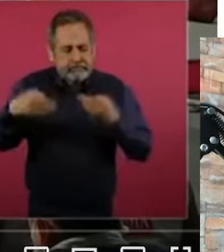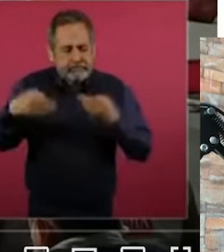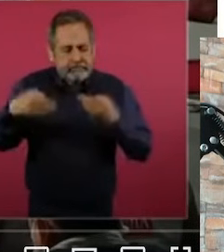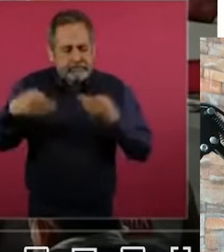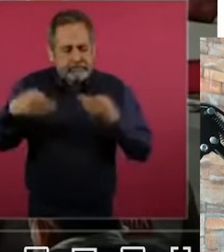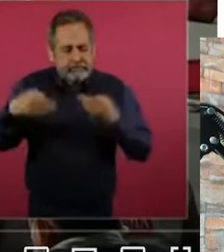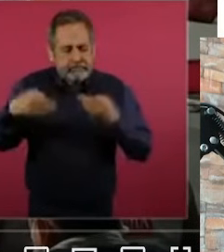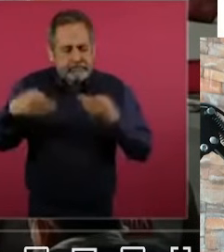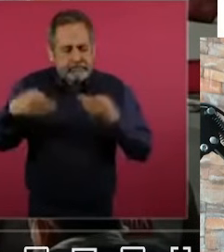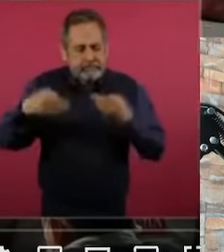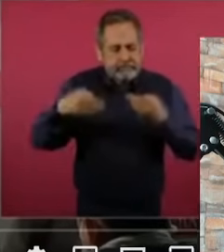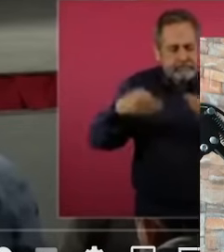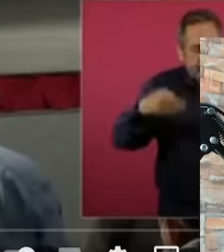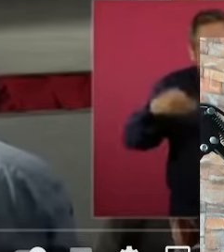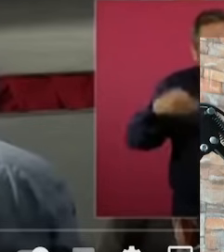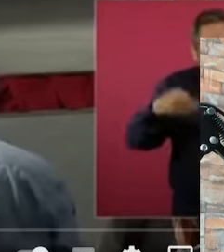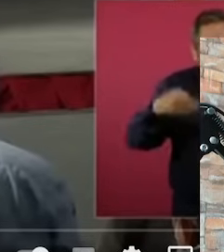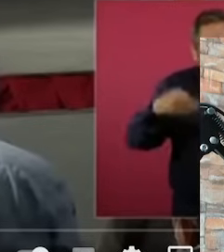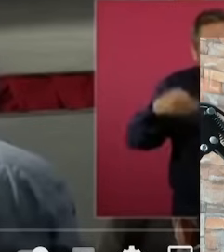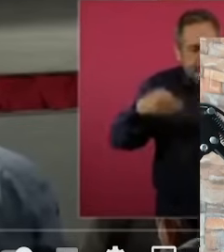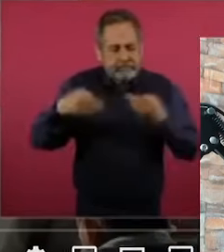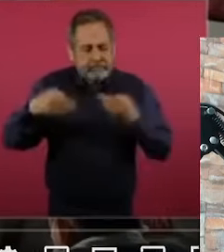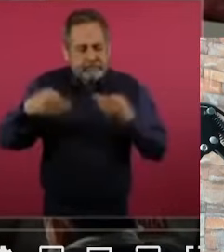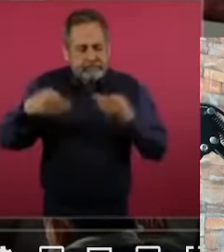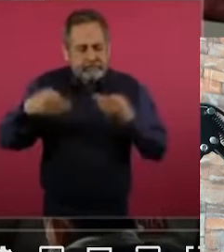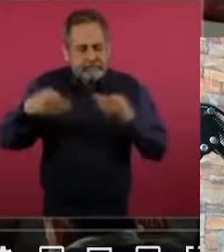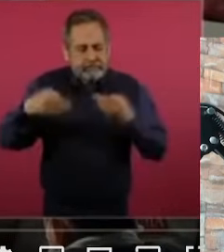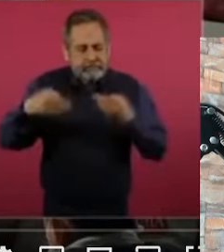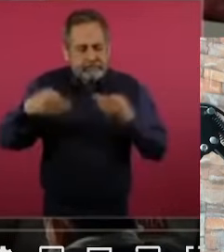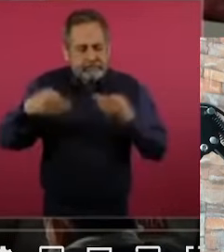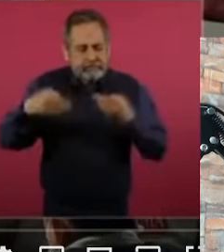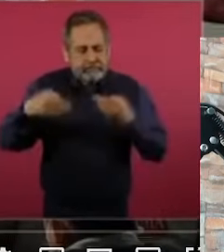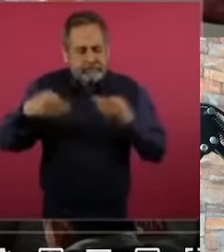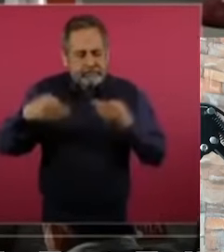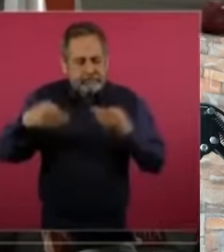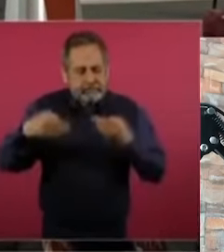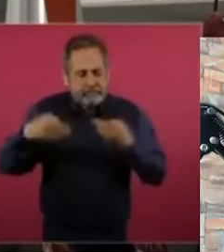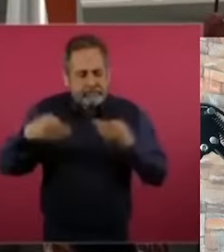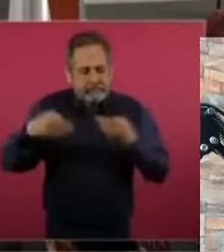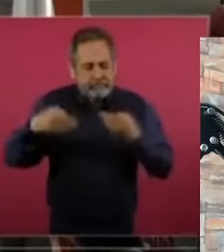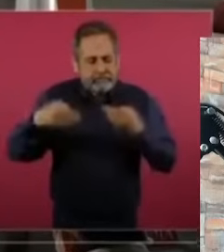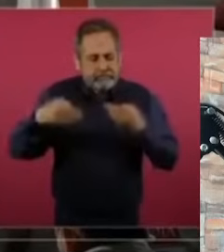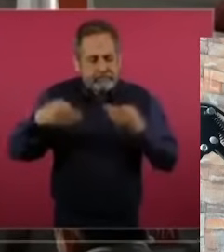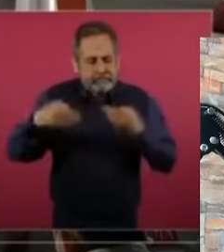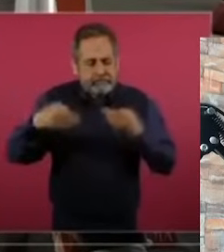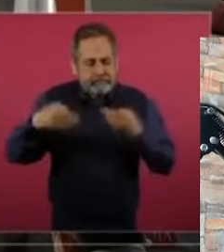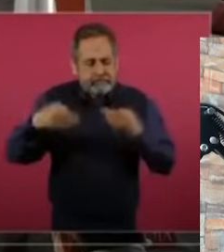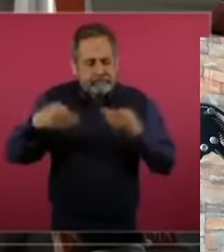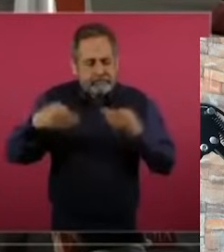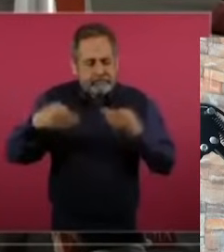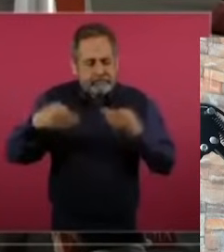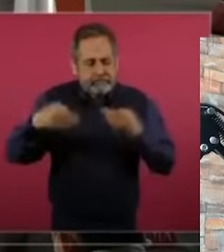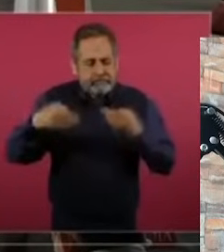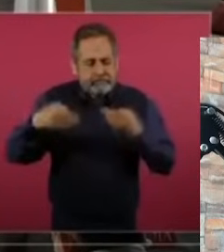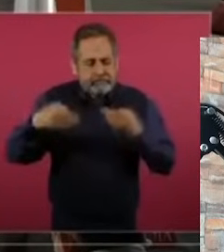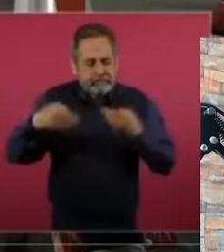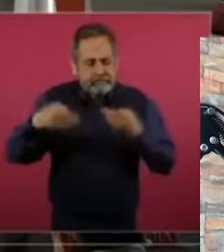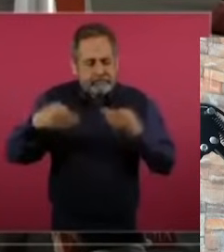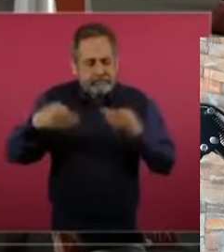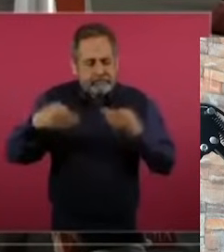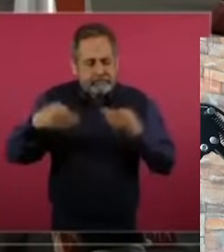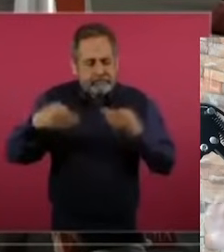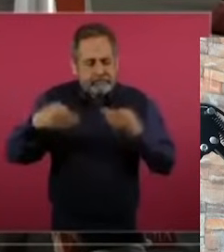pongo más fuerte y claro, además de que el presidente aquí le agradeció a todas las personas que pues informan de política con